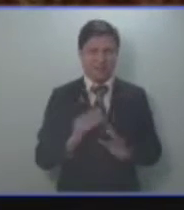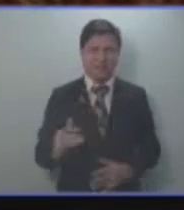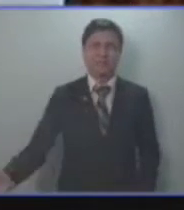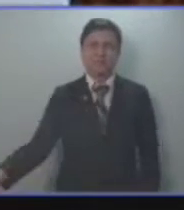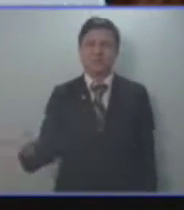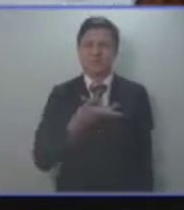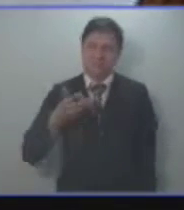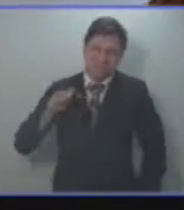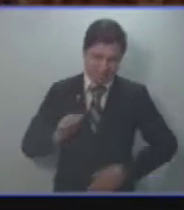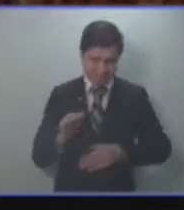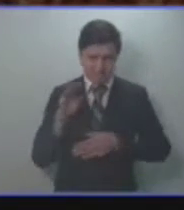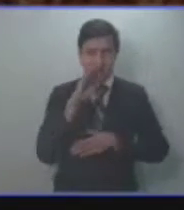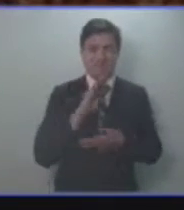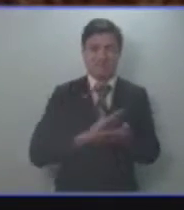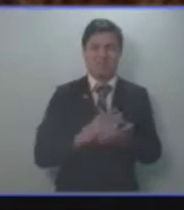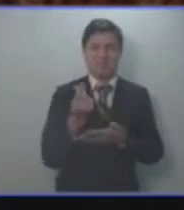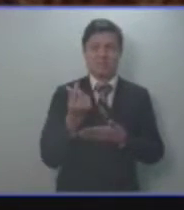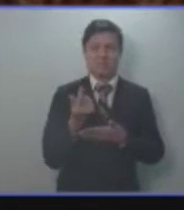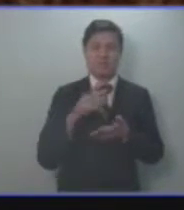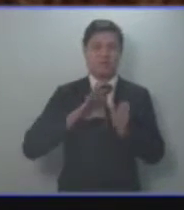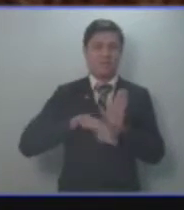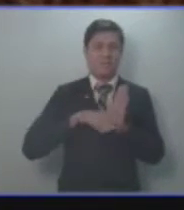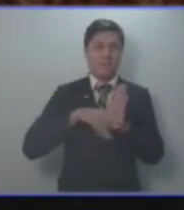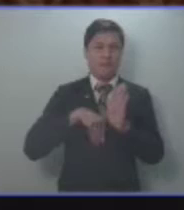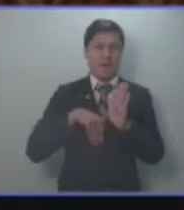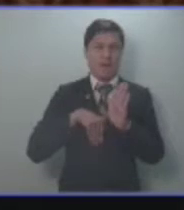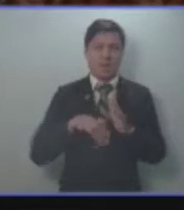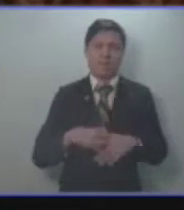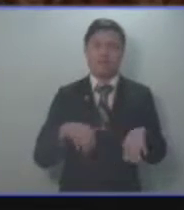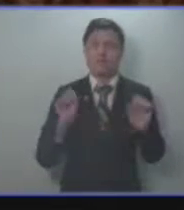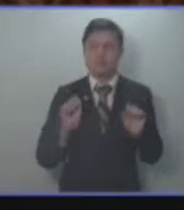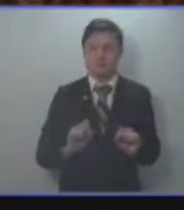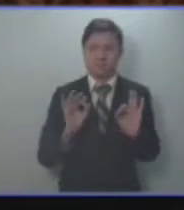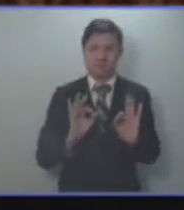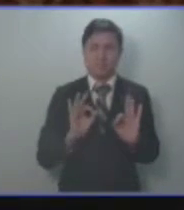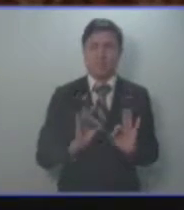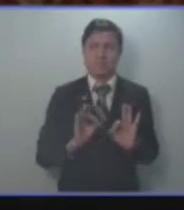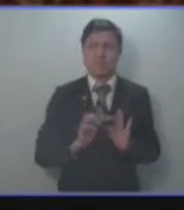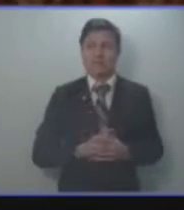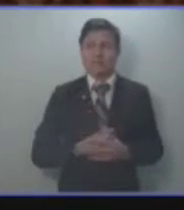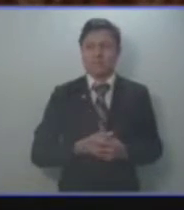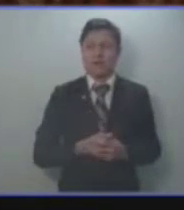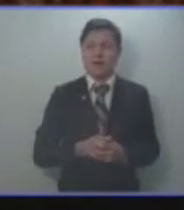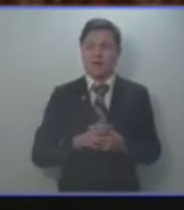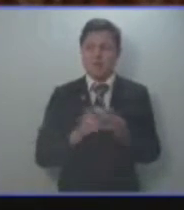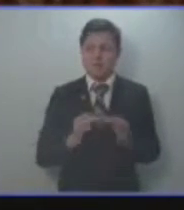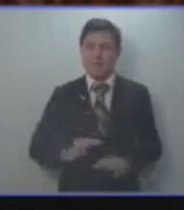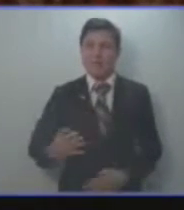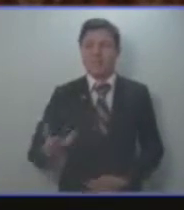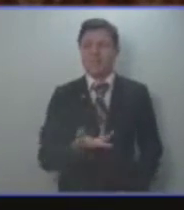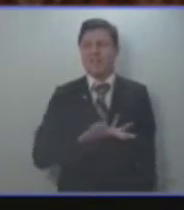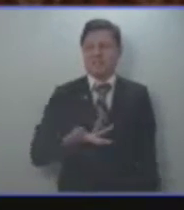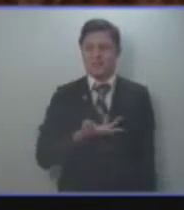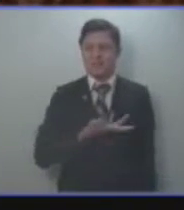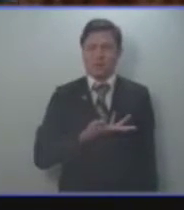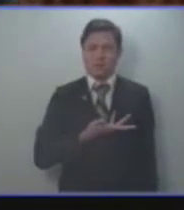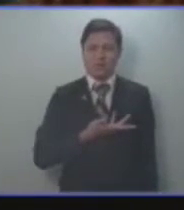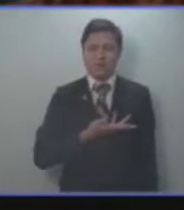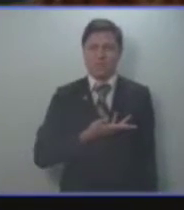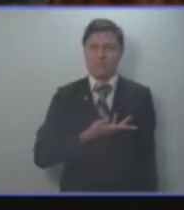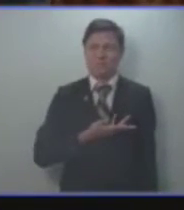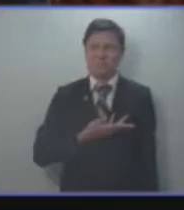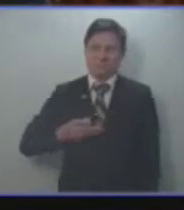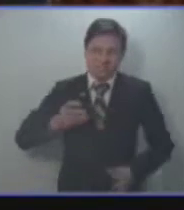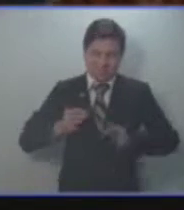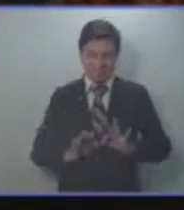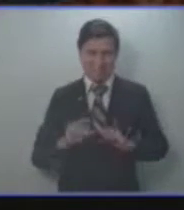boletos sean un poco más económicos y sea mucho más viable el poder viajar. En el caso del Caribe,